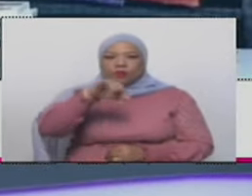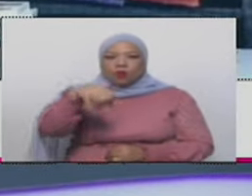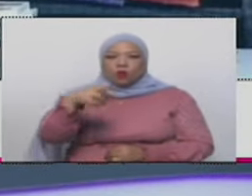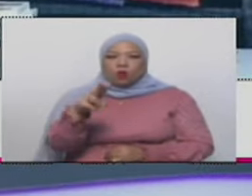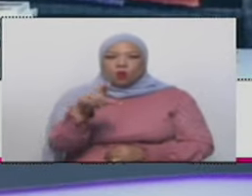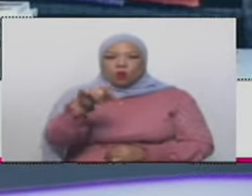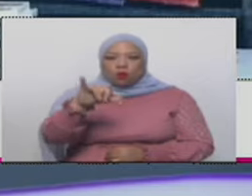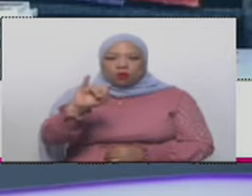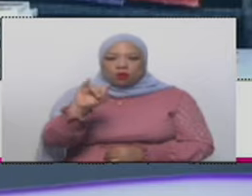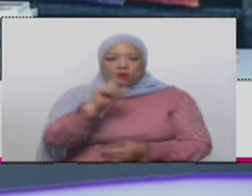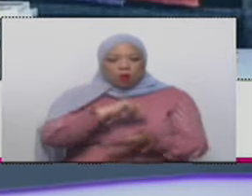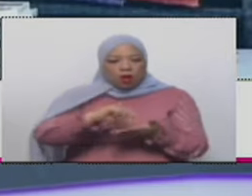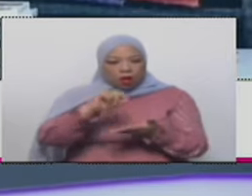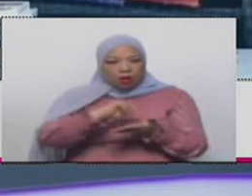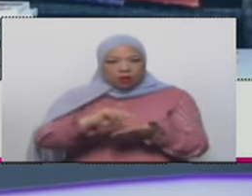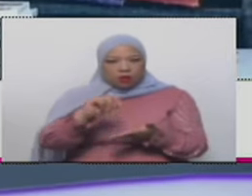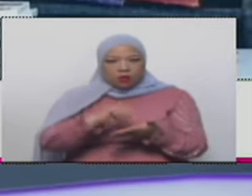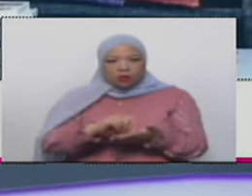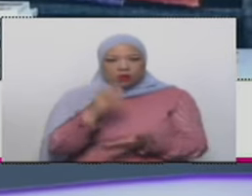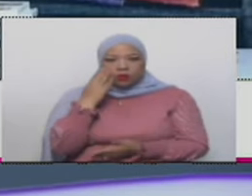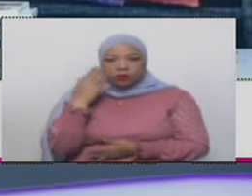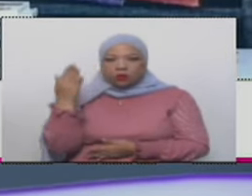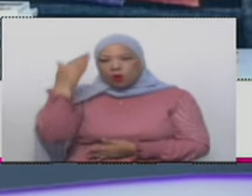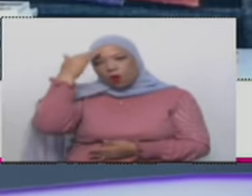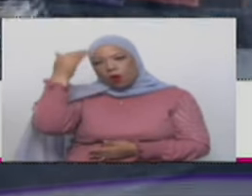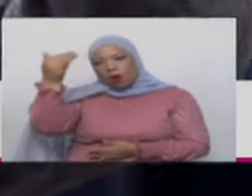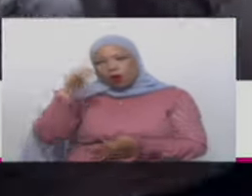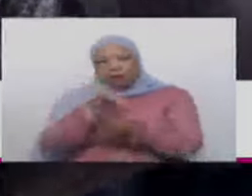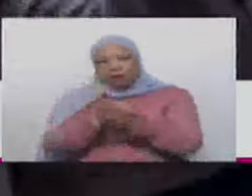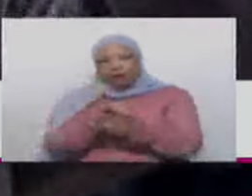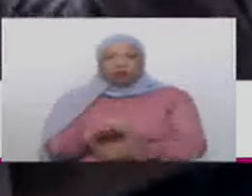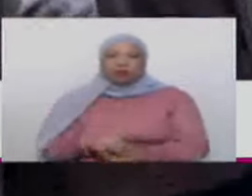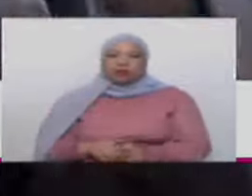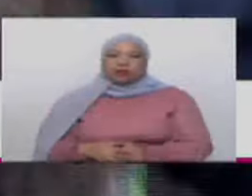escritor. Julián, camarada.